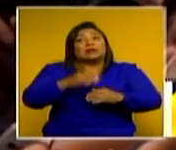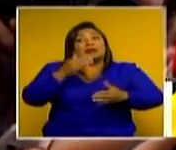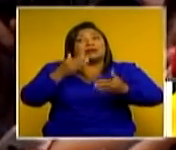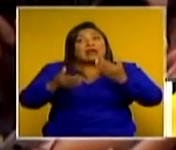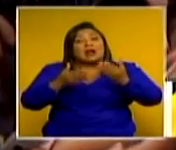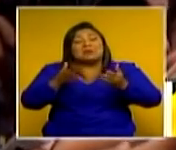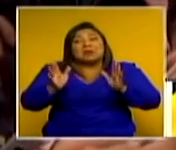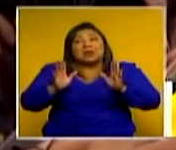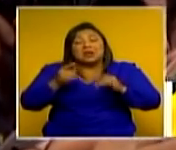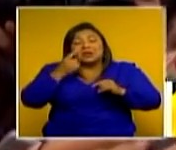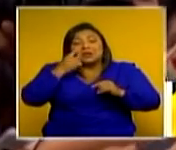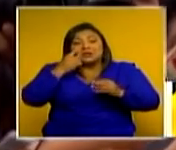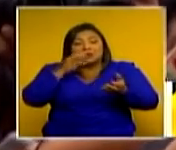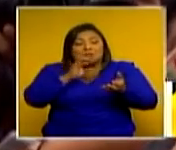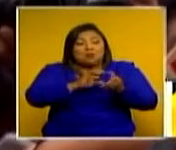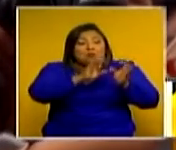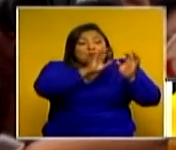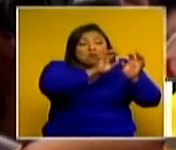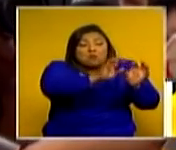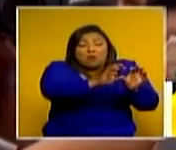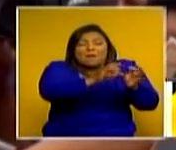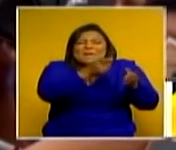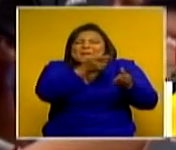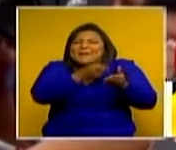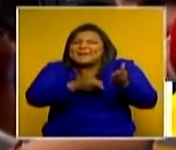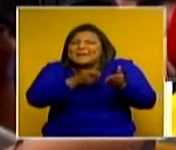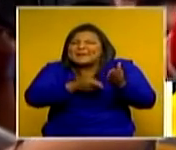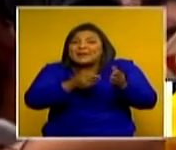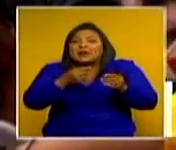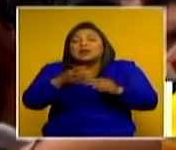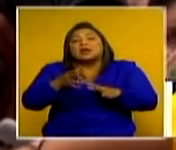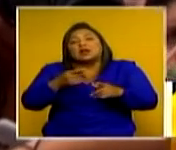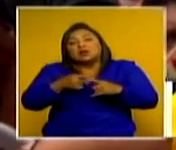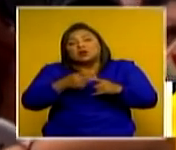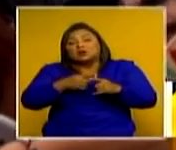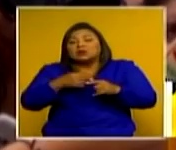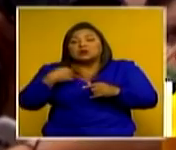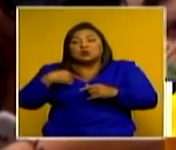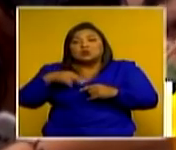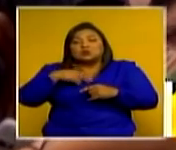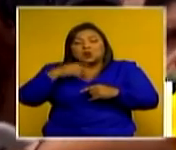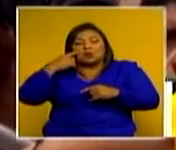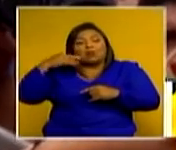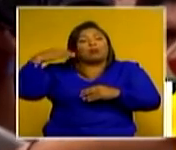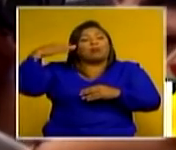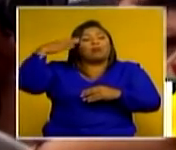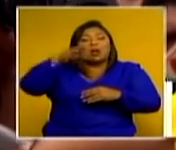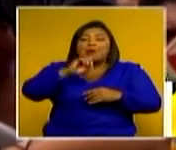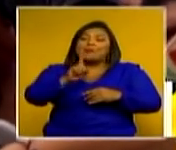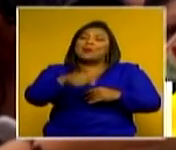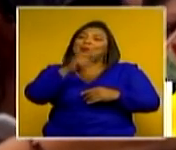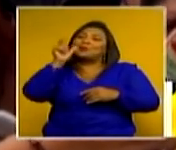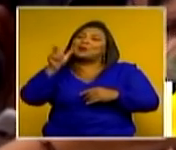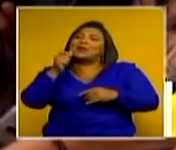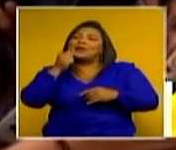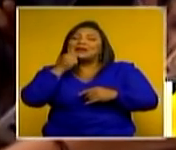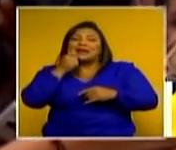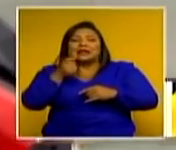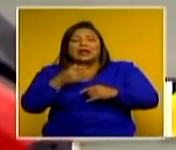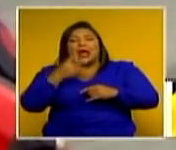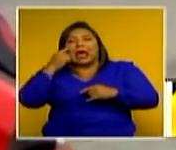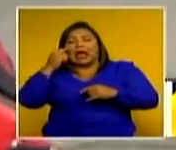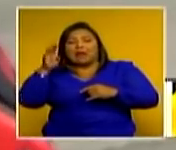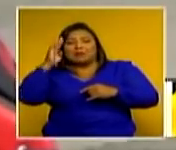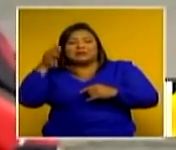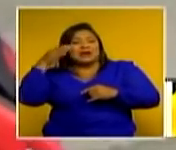distractor que nos deja aquí está este factor nosotros movilizamos nuestro contingente policial y por otro lado nos quieren robar o nos quieren